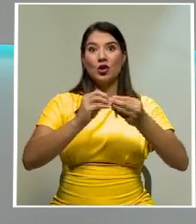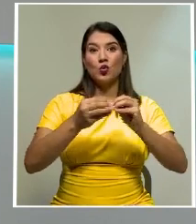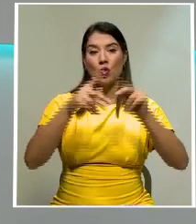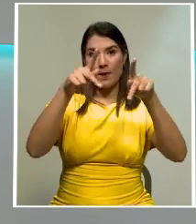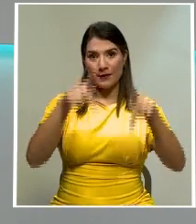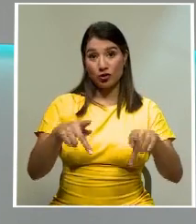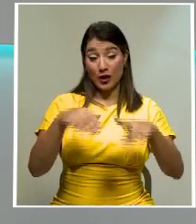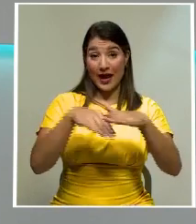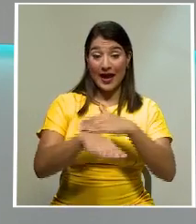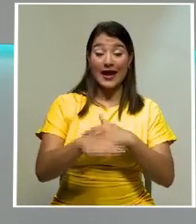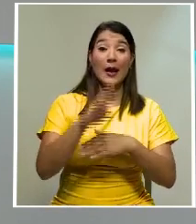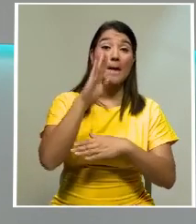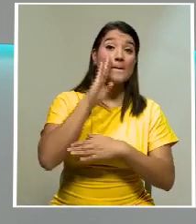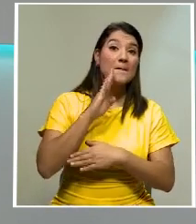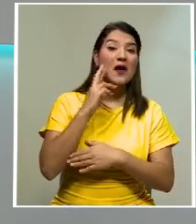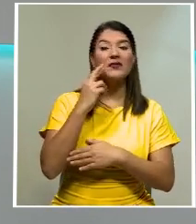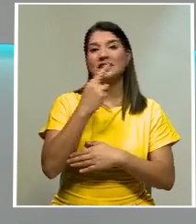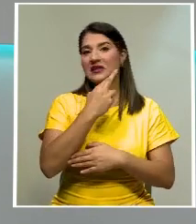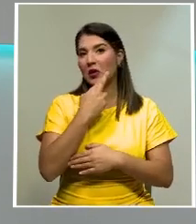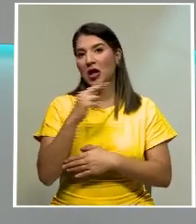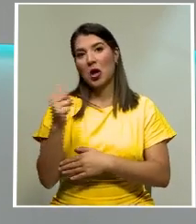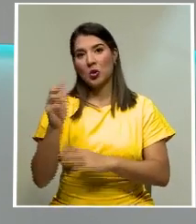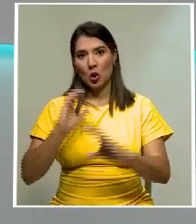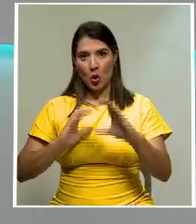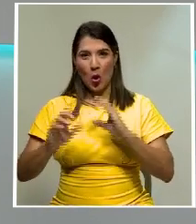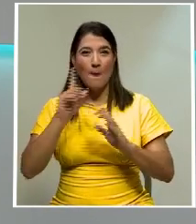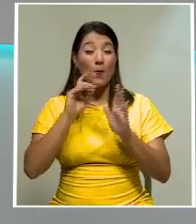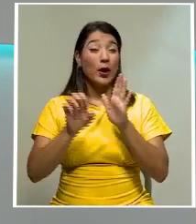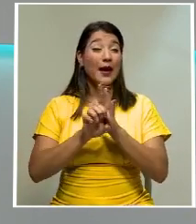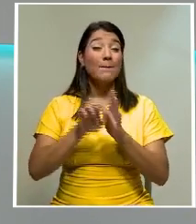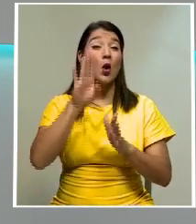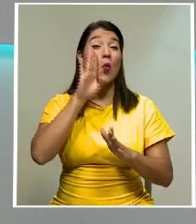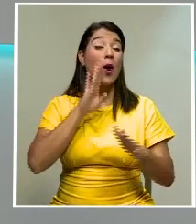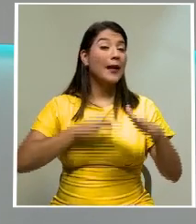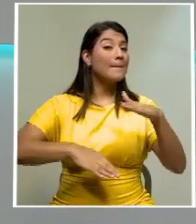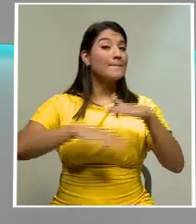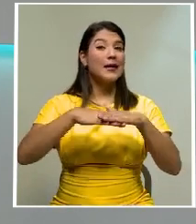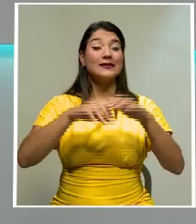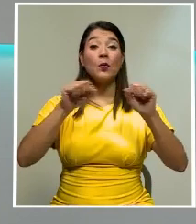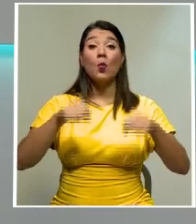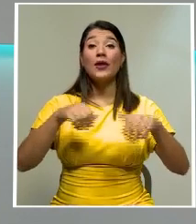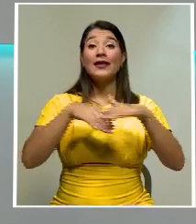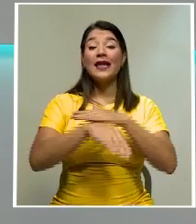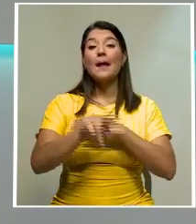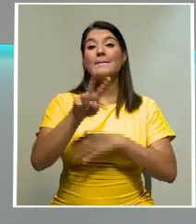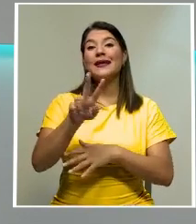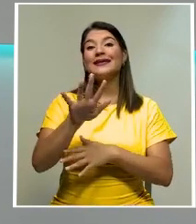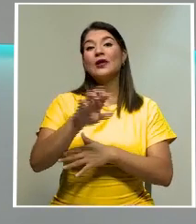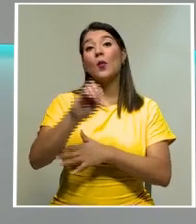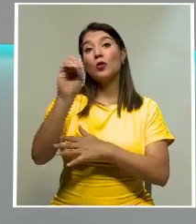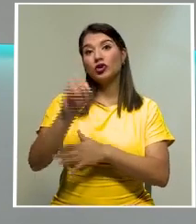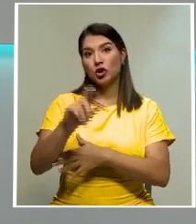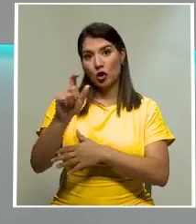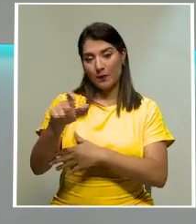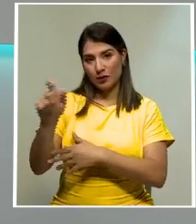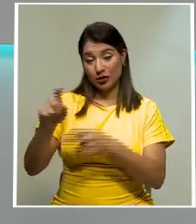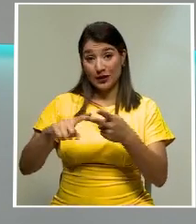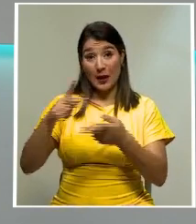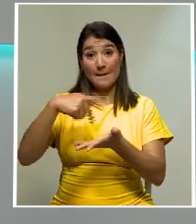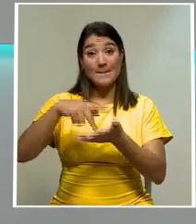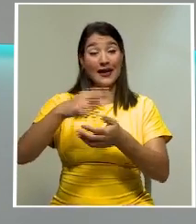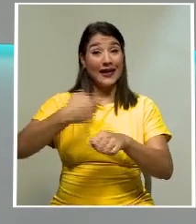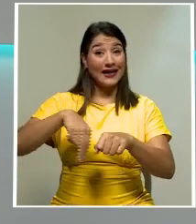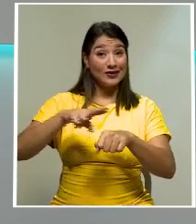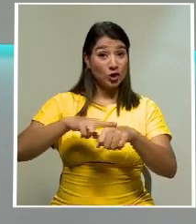Por ejemplo, los bares deberán reducir su aforo a un 25% de capacidad máxima, los parques nacionales a un